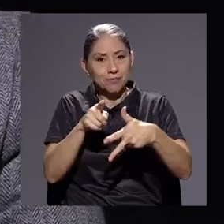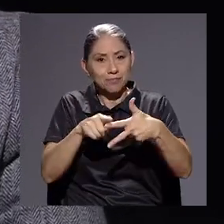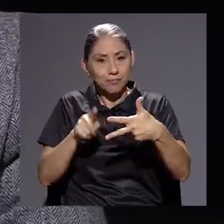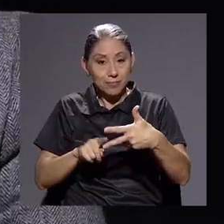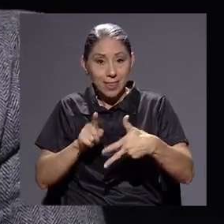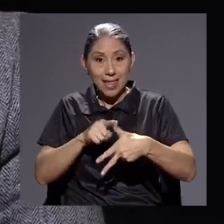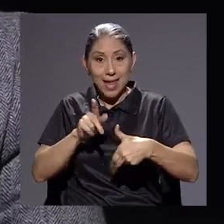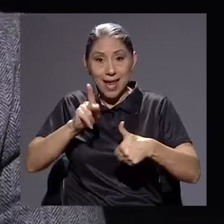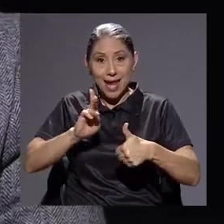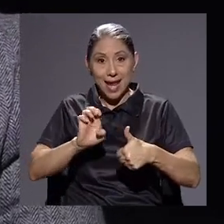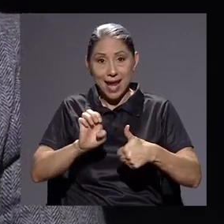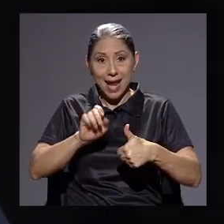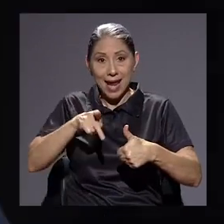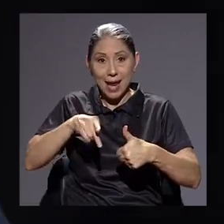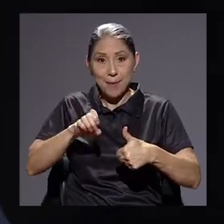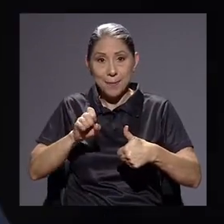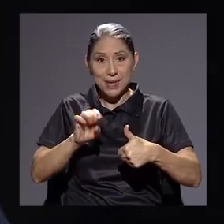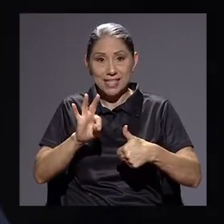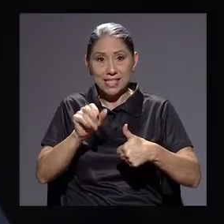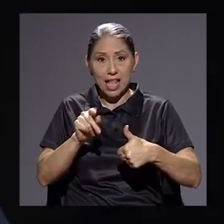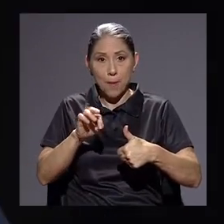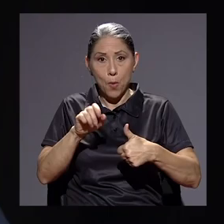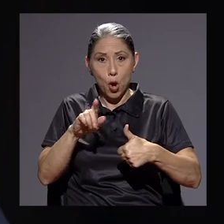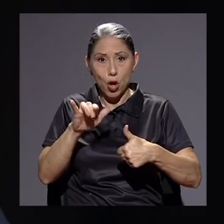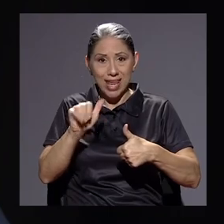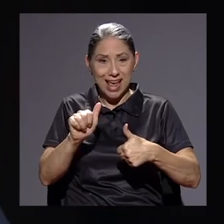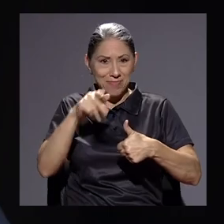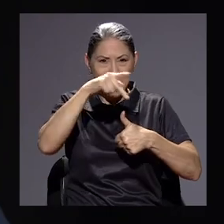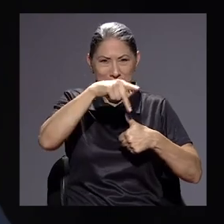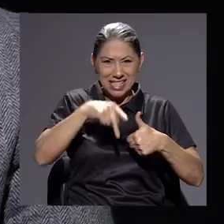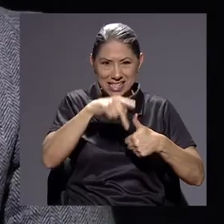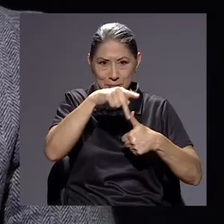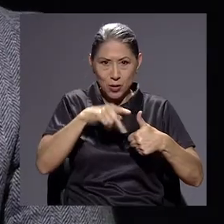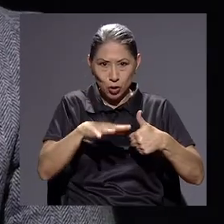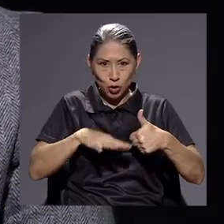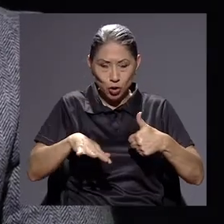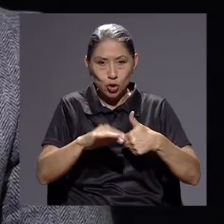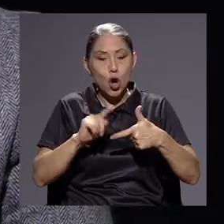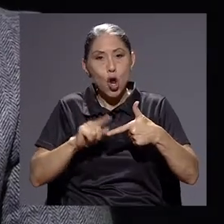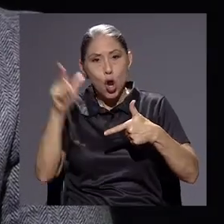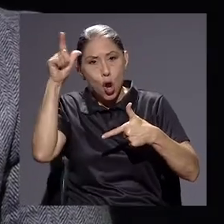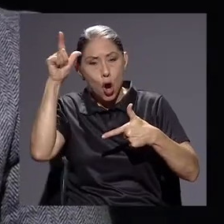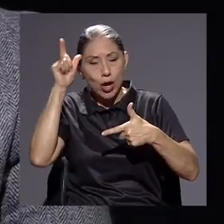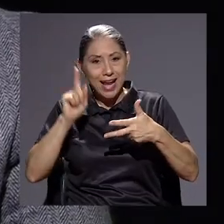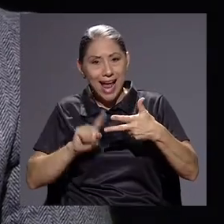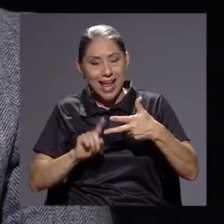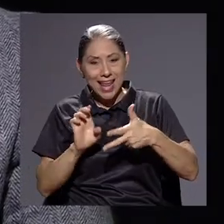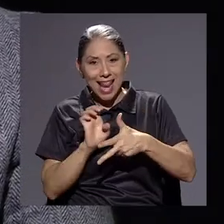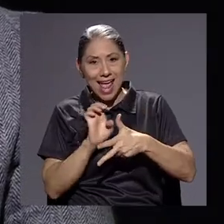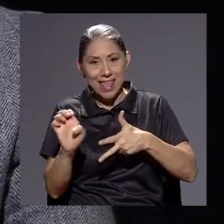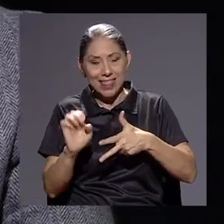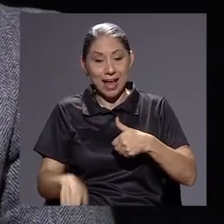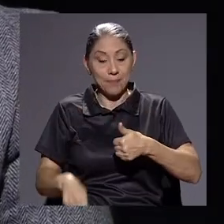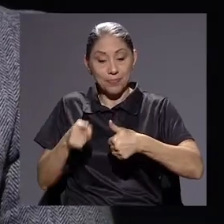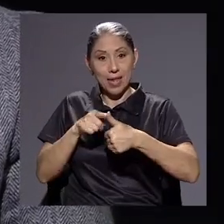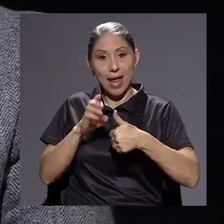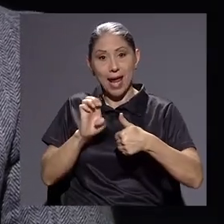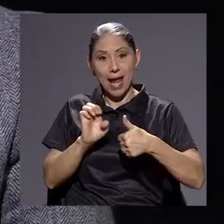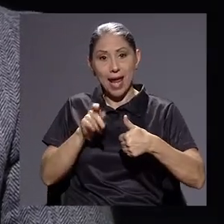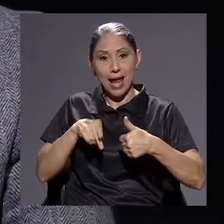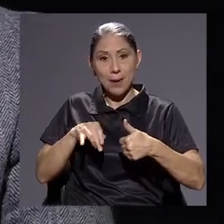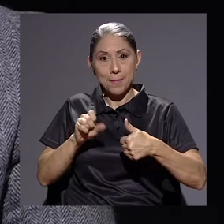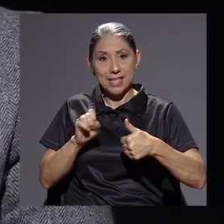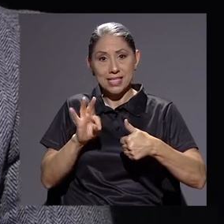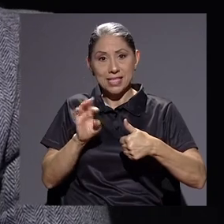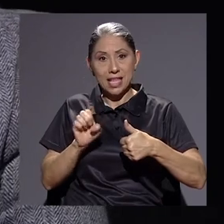ramas. Uno es la epistemología, otro es la lógica y otro es la ética. Entonces, tenemos la epistemología, que es cómo saber o